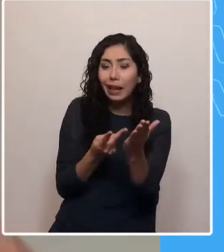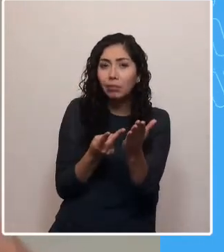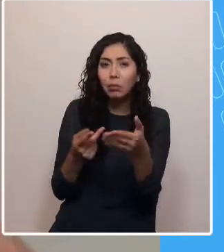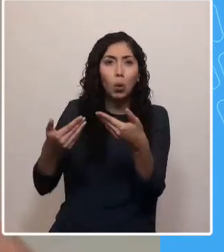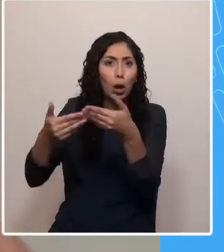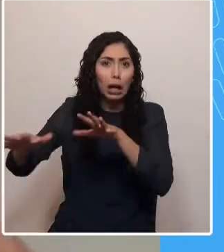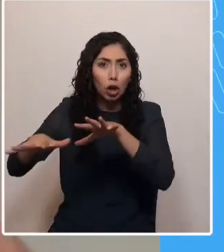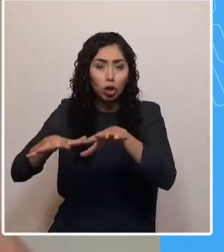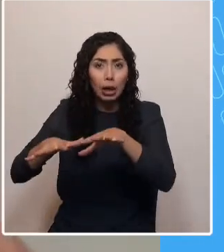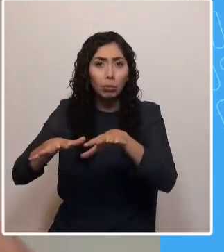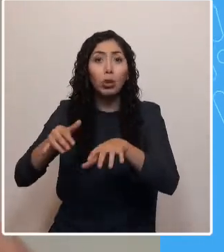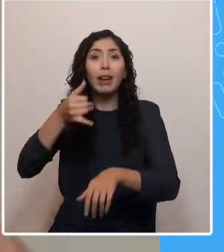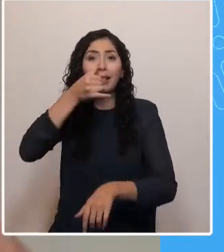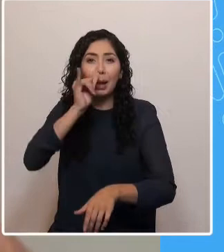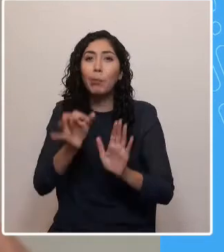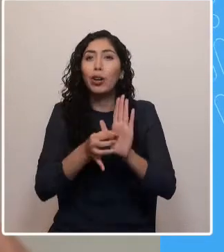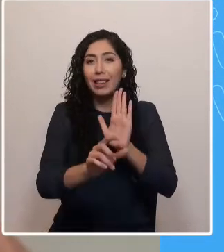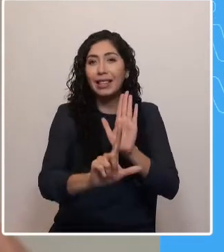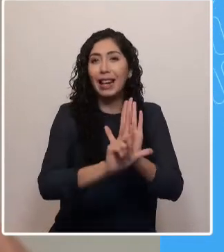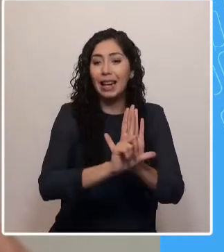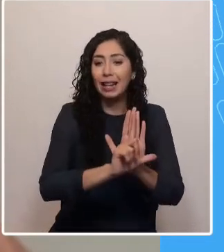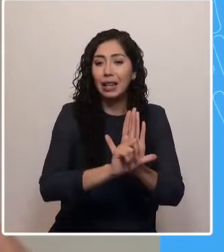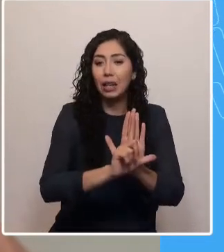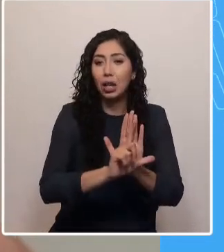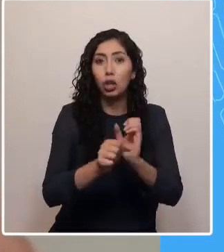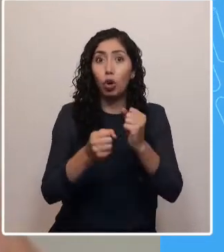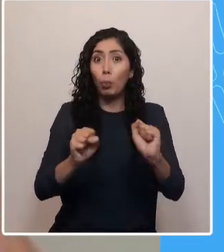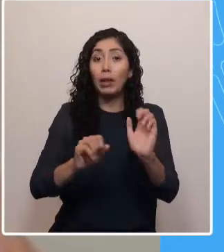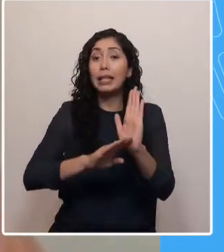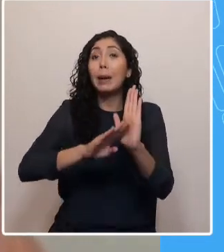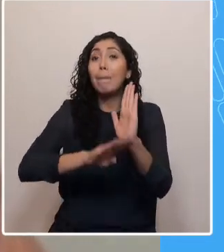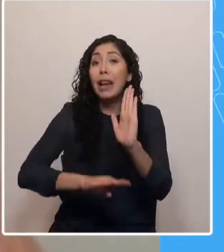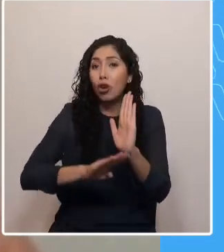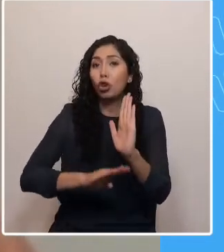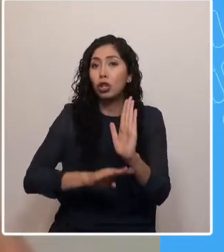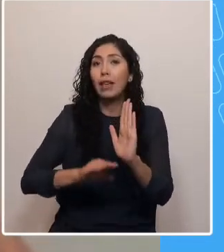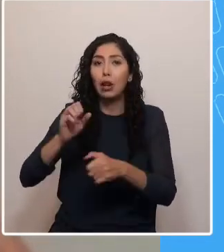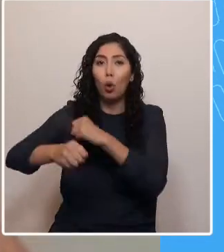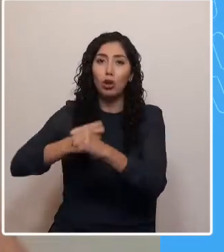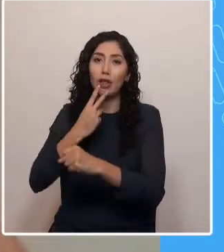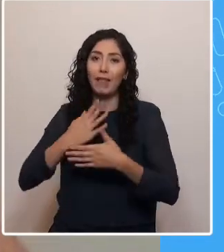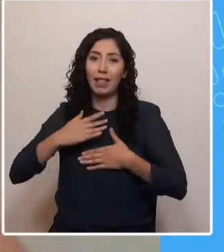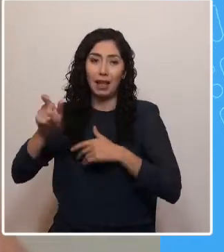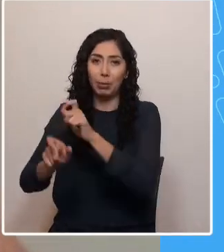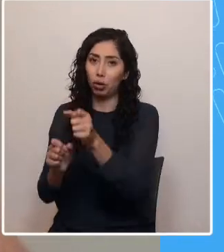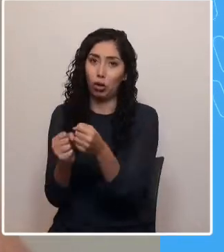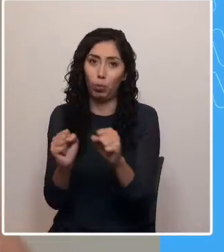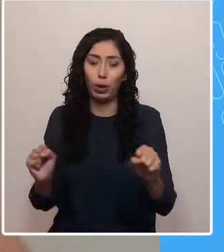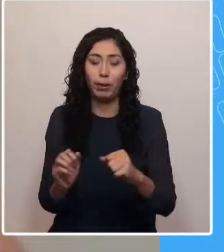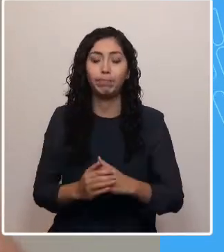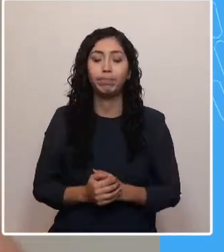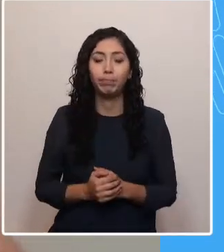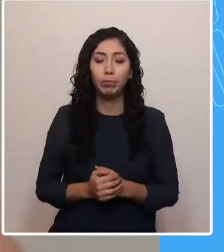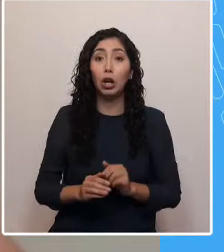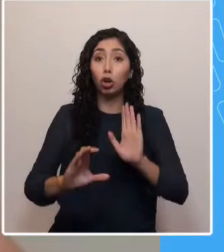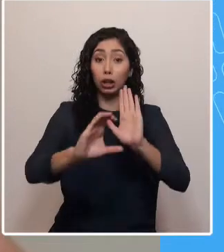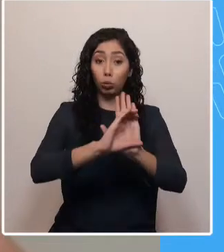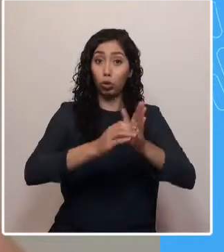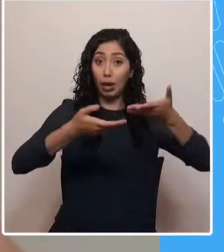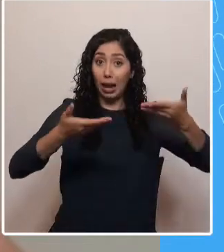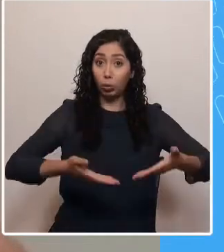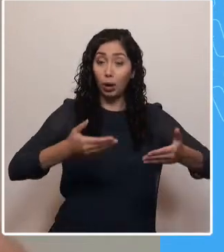que señale la ley no será inferior a la vida del titular. Finalmente, la misma Constitución vigente, el artículo 19,